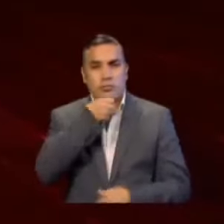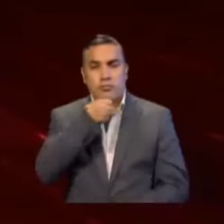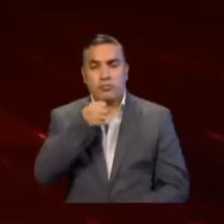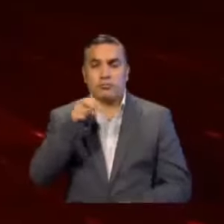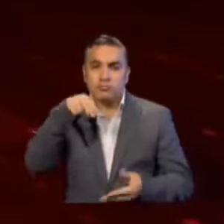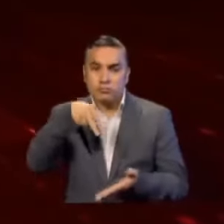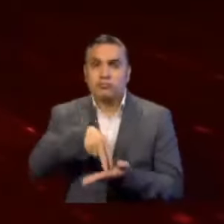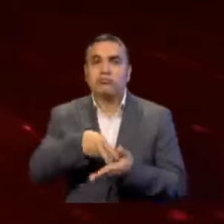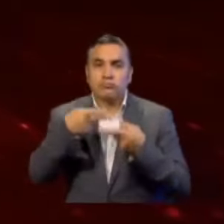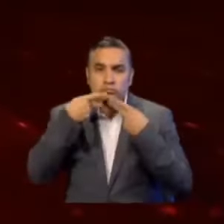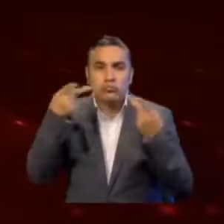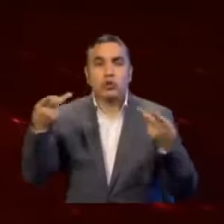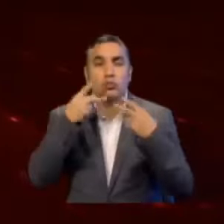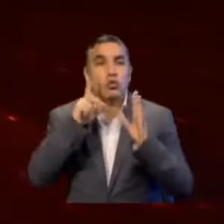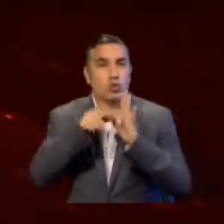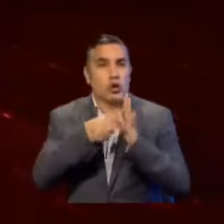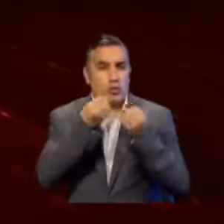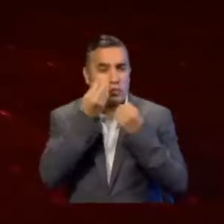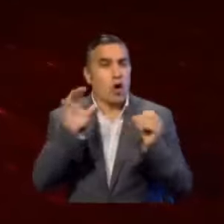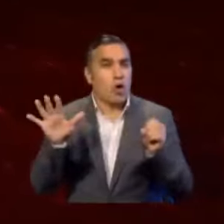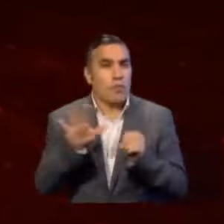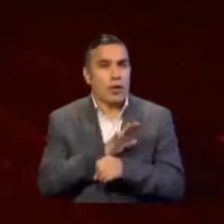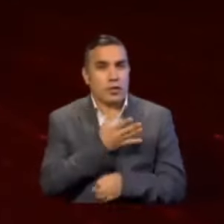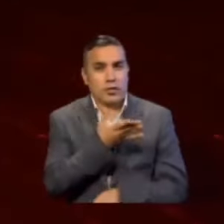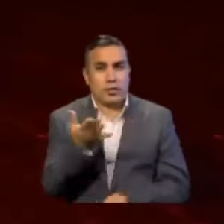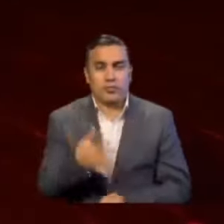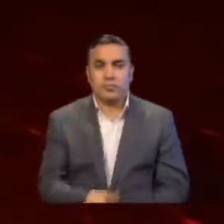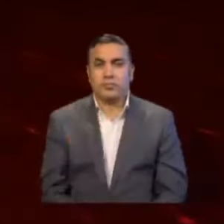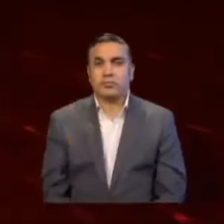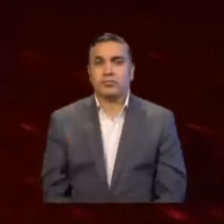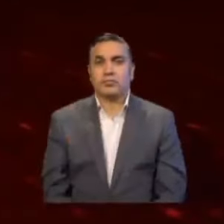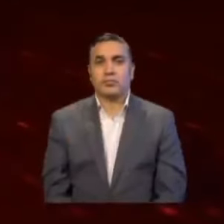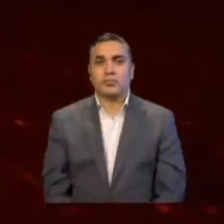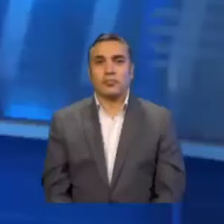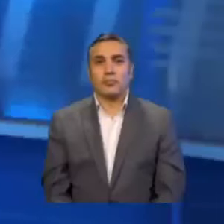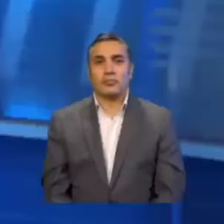estaremos actualizando esta información.